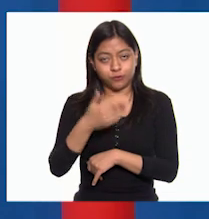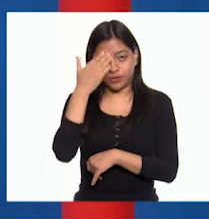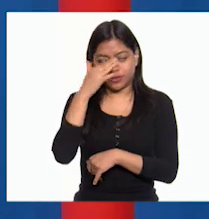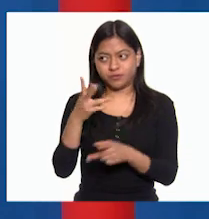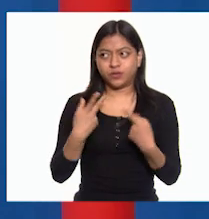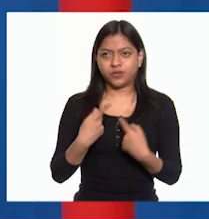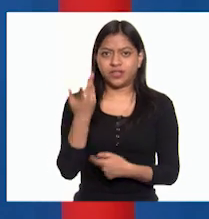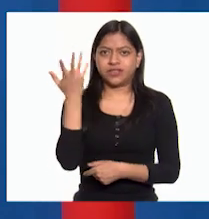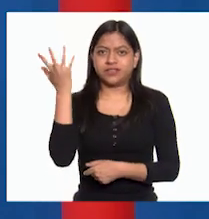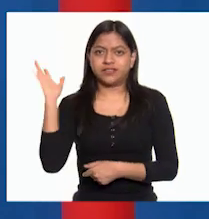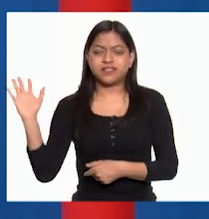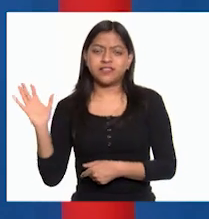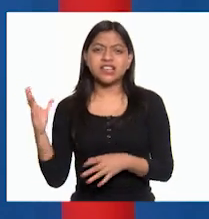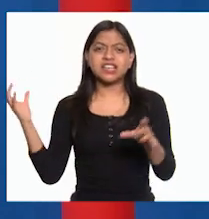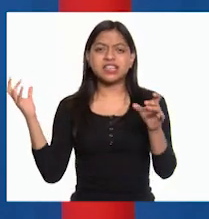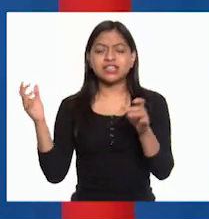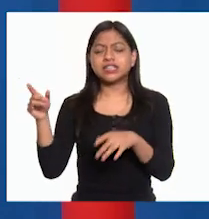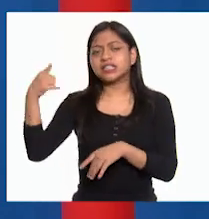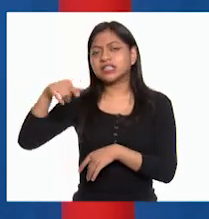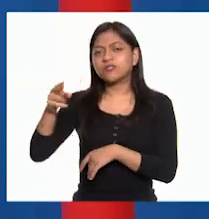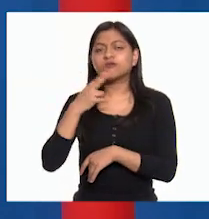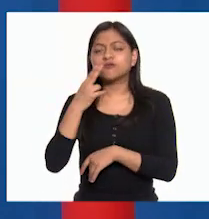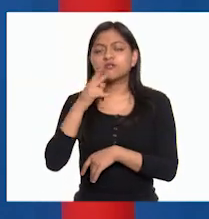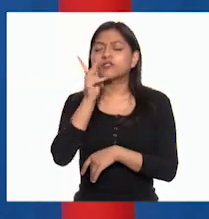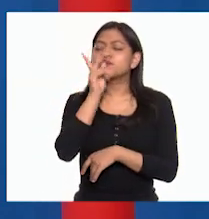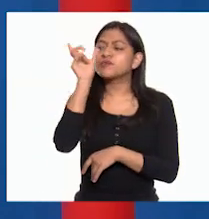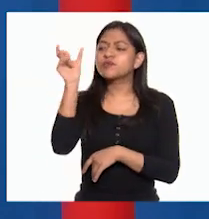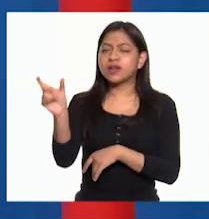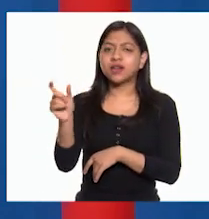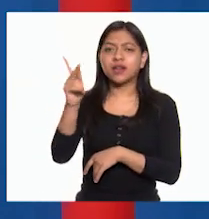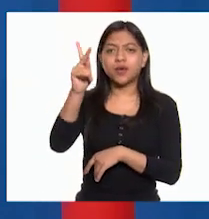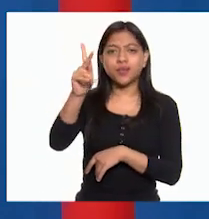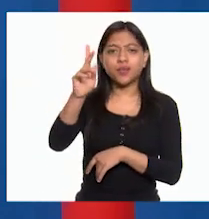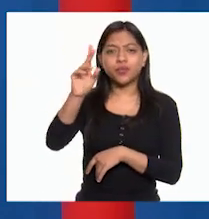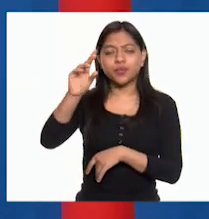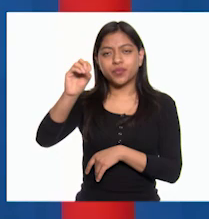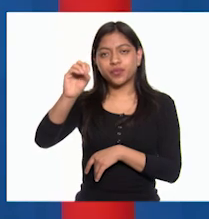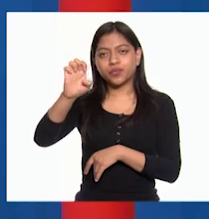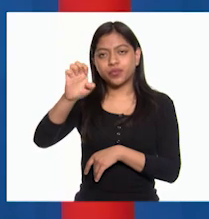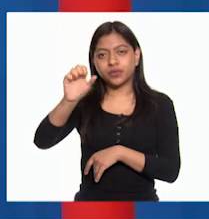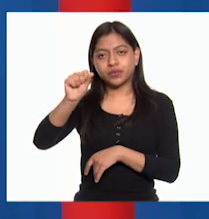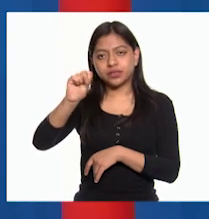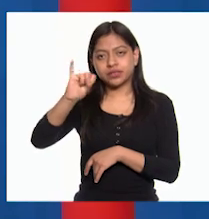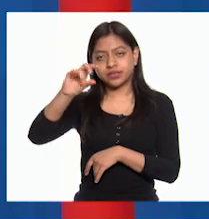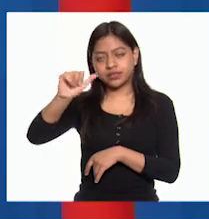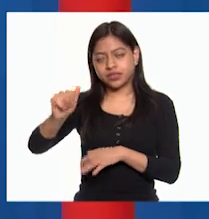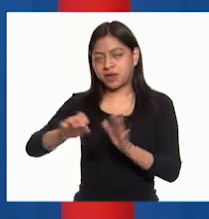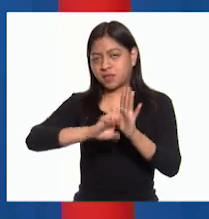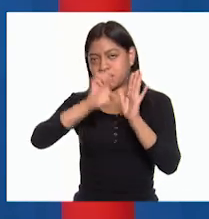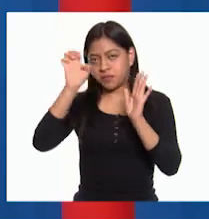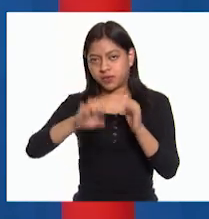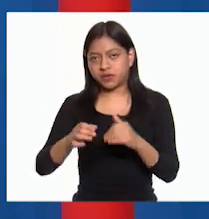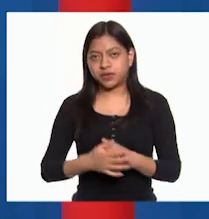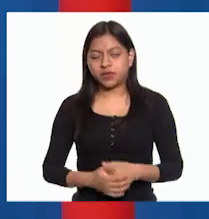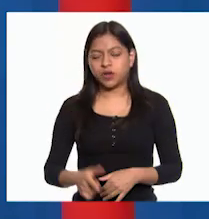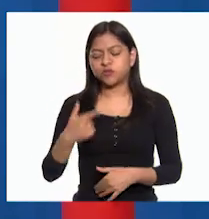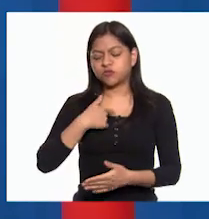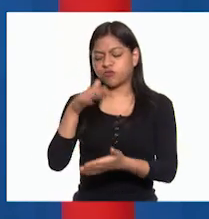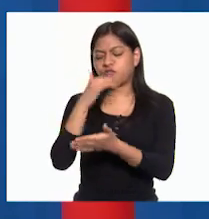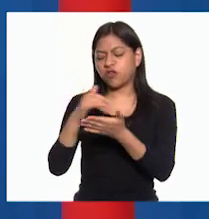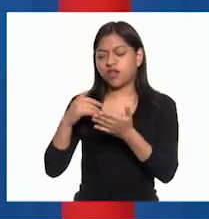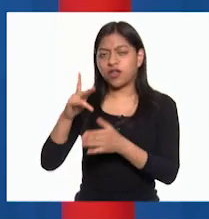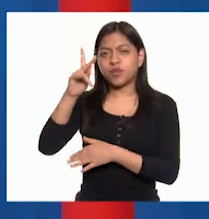que muchas personas usan la palabra poesía como sinónimo de poema y dicen, por ejemplo, voy a leer una